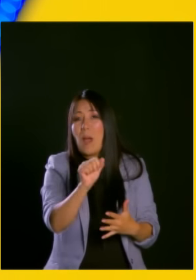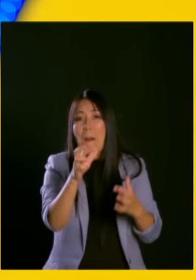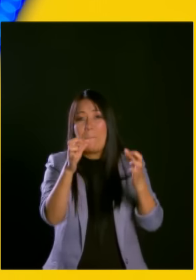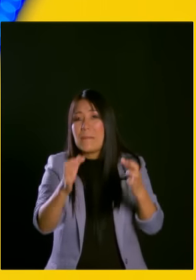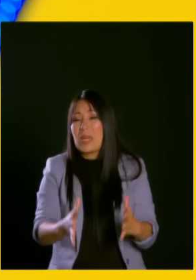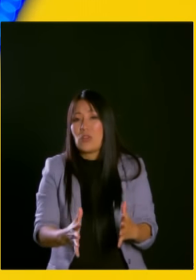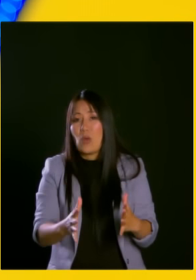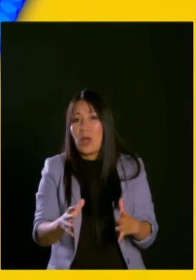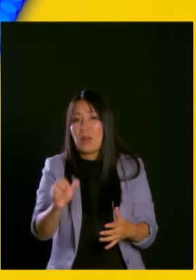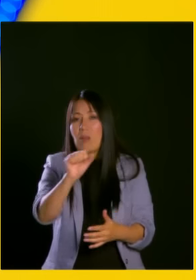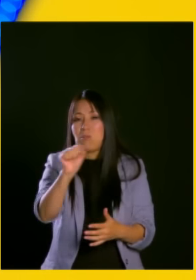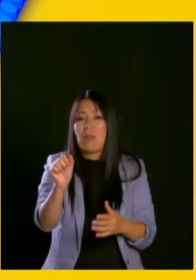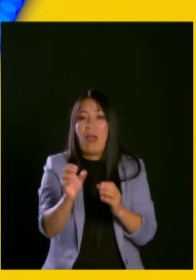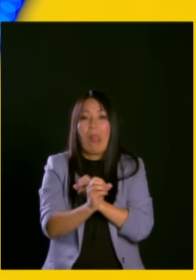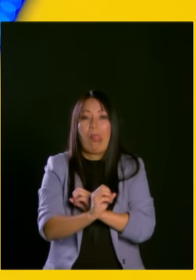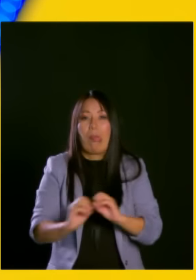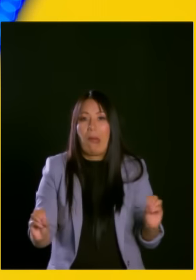dijo.